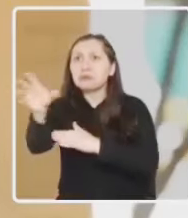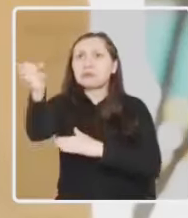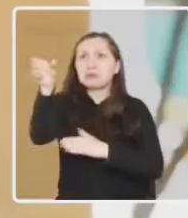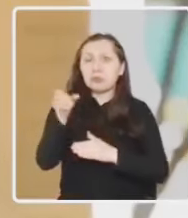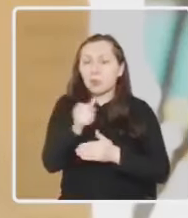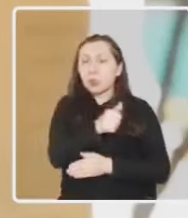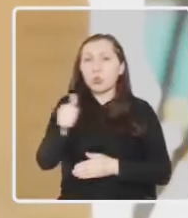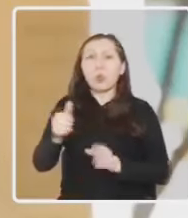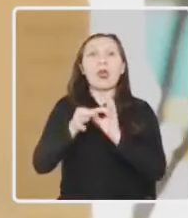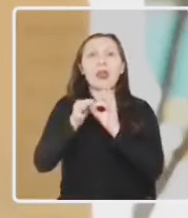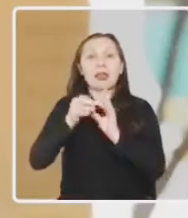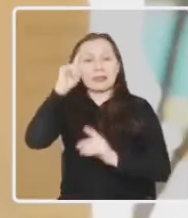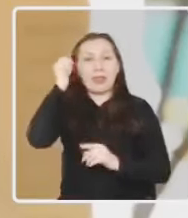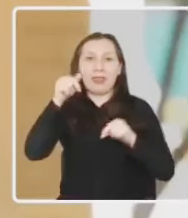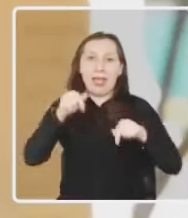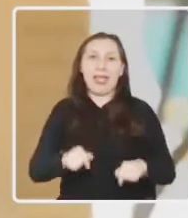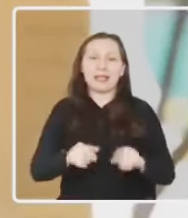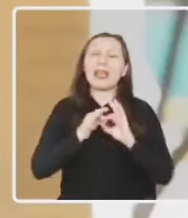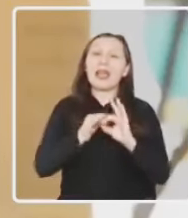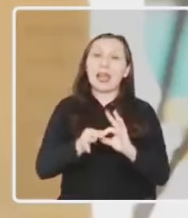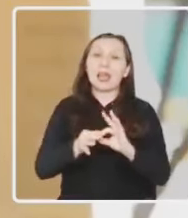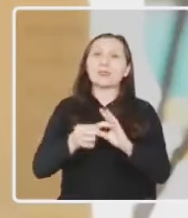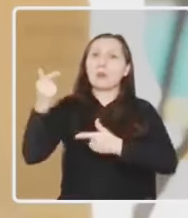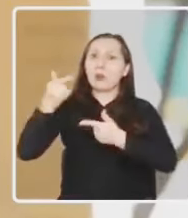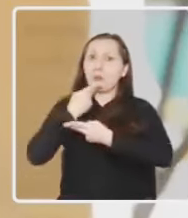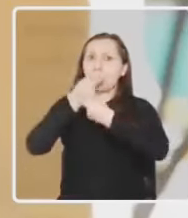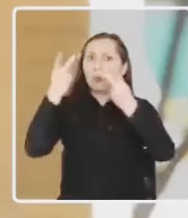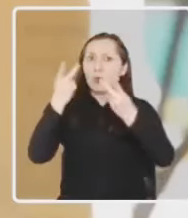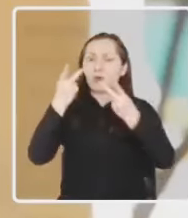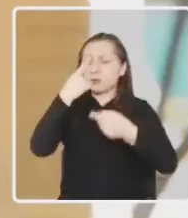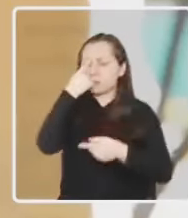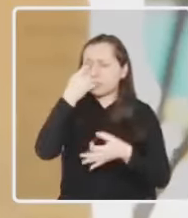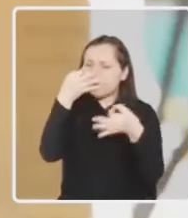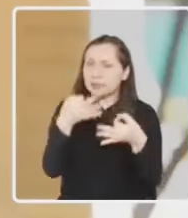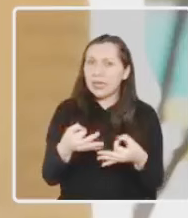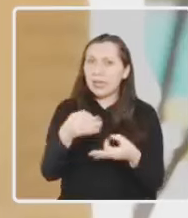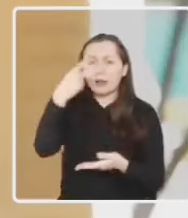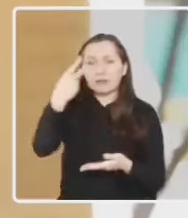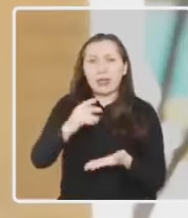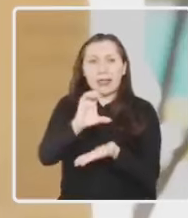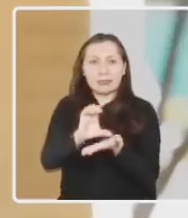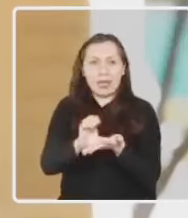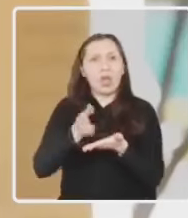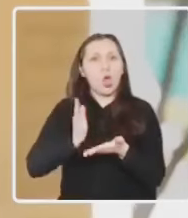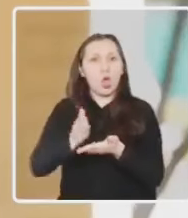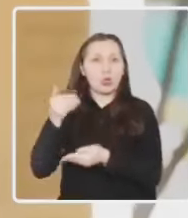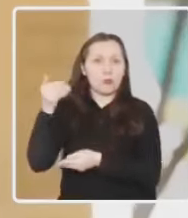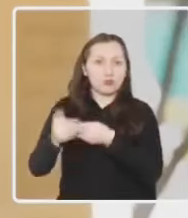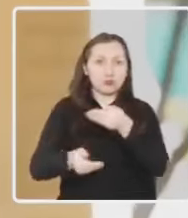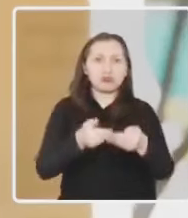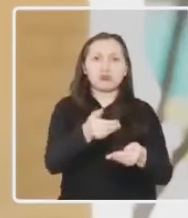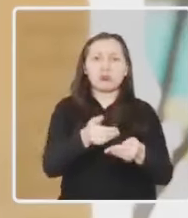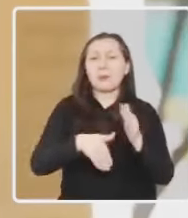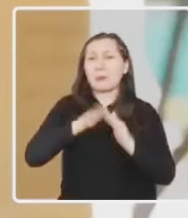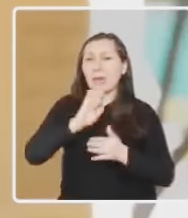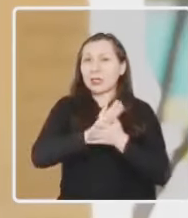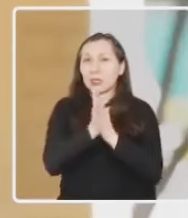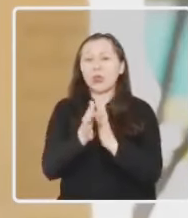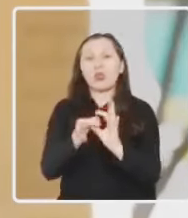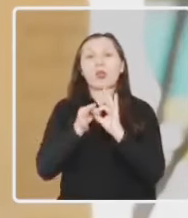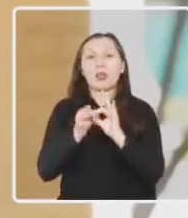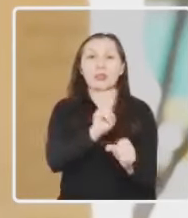todas, gracias a iniciativas como esta, gracias a políticas públicas serias, de Estado, con continuidad, y por sobre todo,